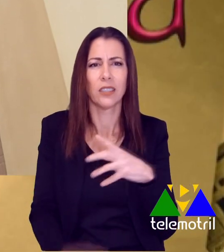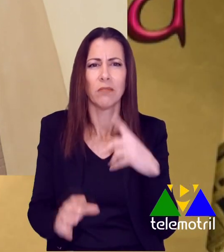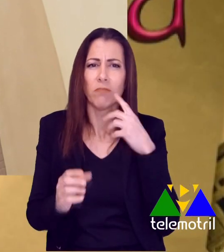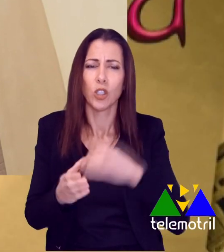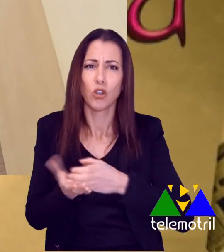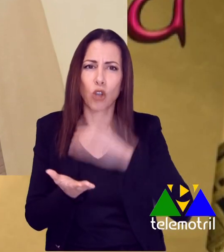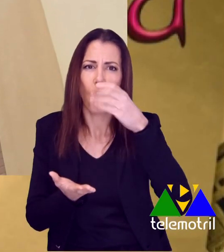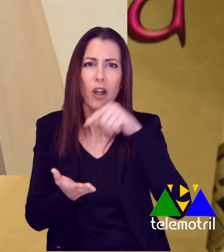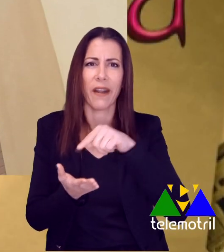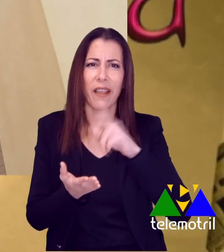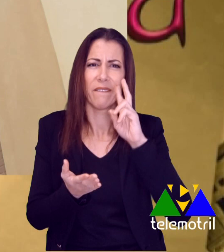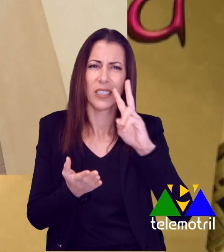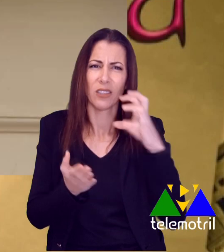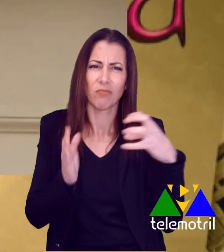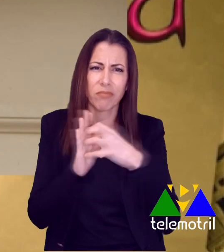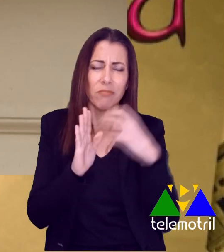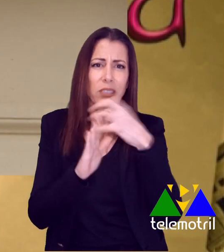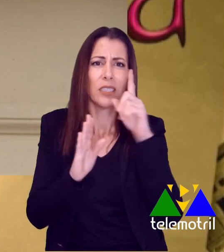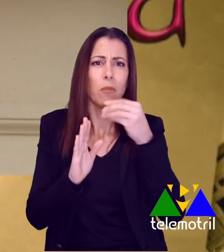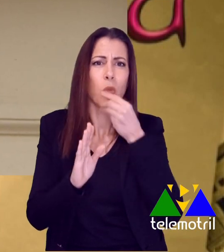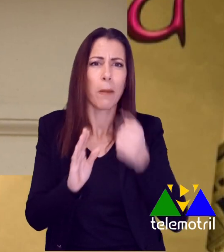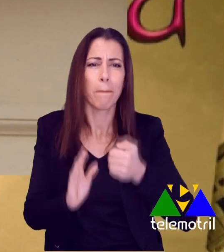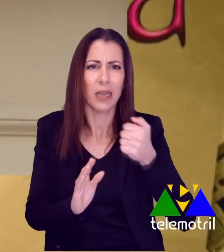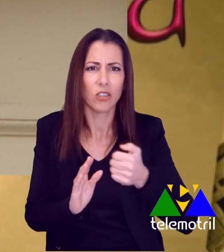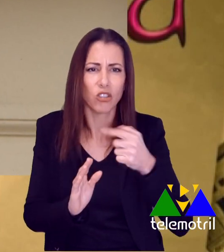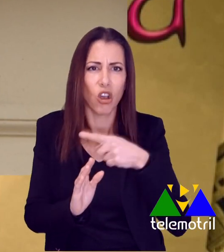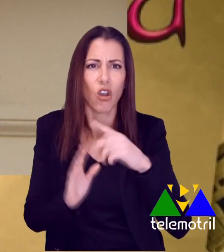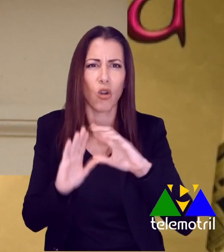torre, tenemos un barco. Y un buen pastor en el centro. Un buen pastor.